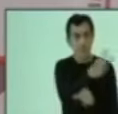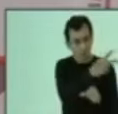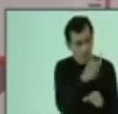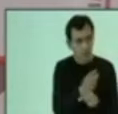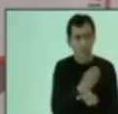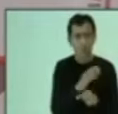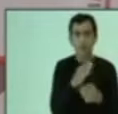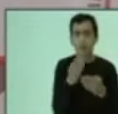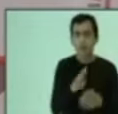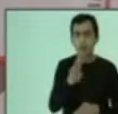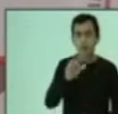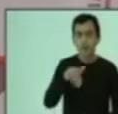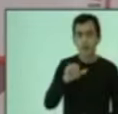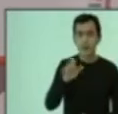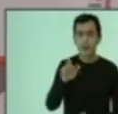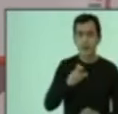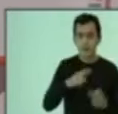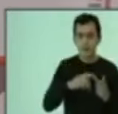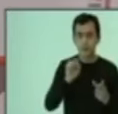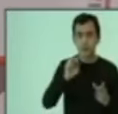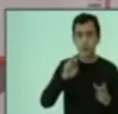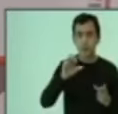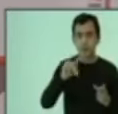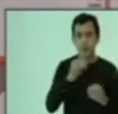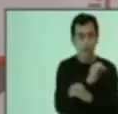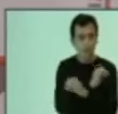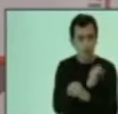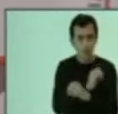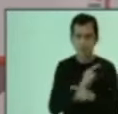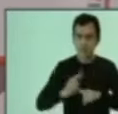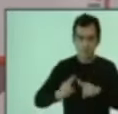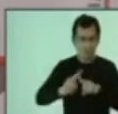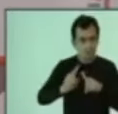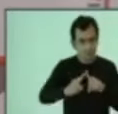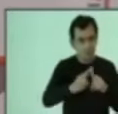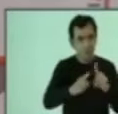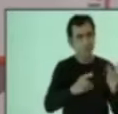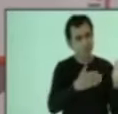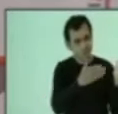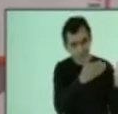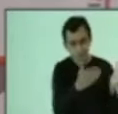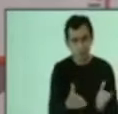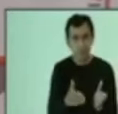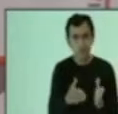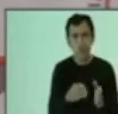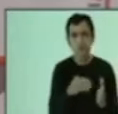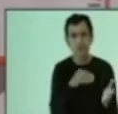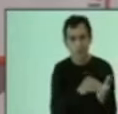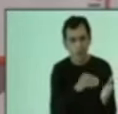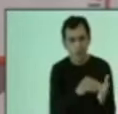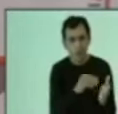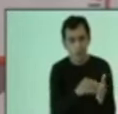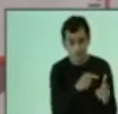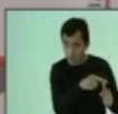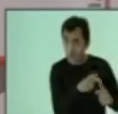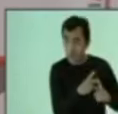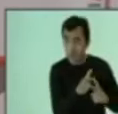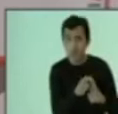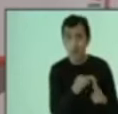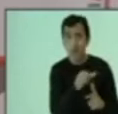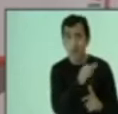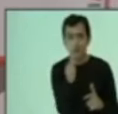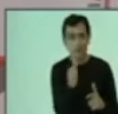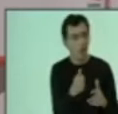Banamex, Soriana, Aurrerá, Oxxos y muchas empresas que algunas todavía están ahí y otras se tuvieron que